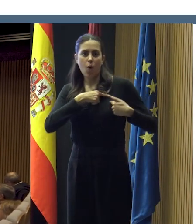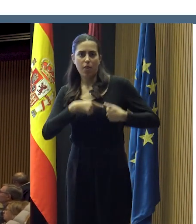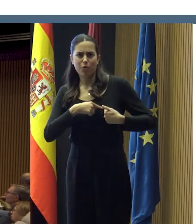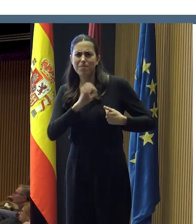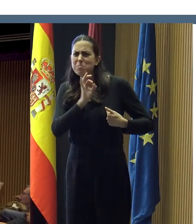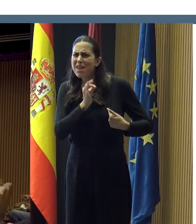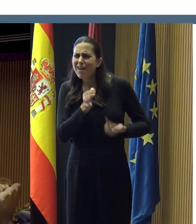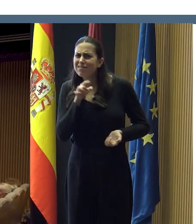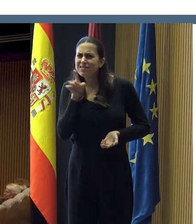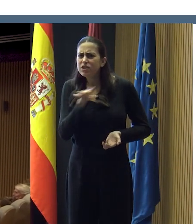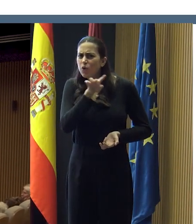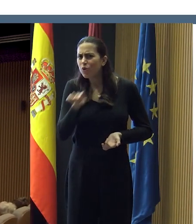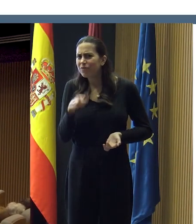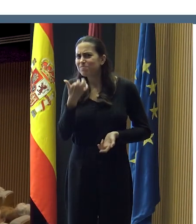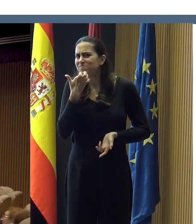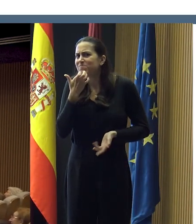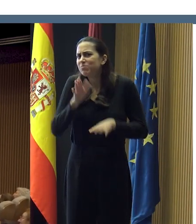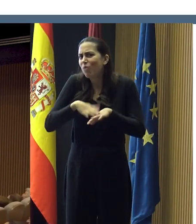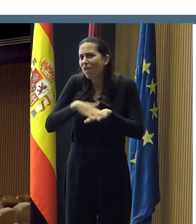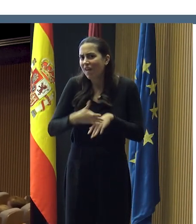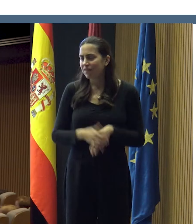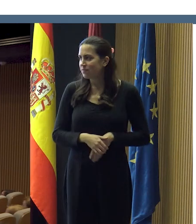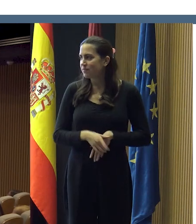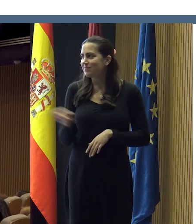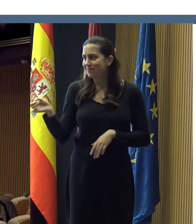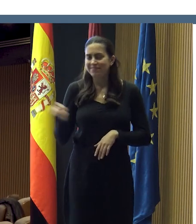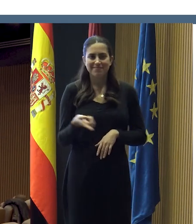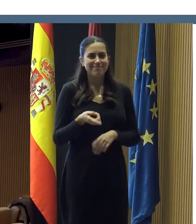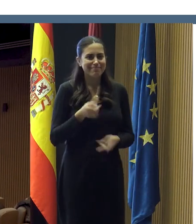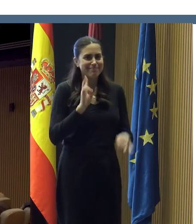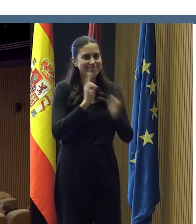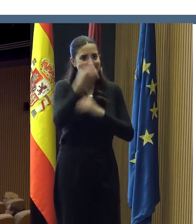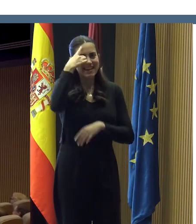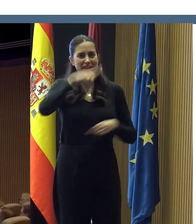alguna, y en el caso de ser cierto, hay alguna explicación? Sabía que ibas a decir el corazón.